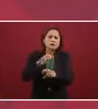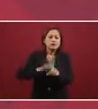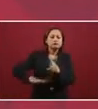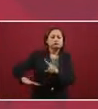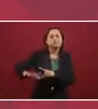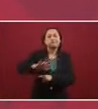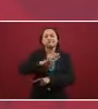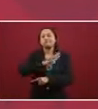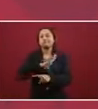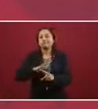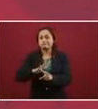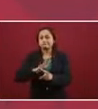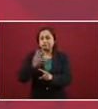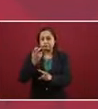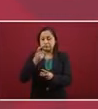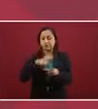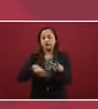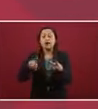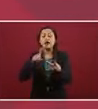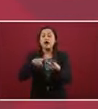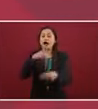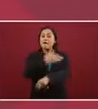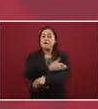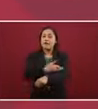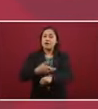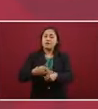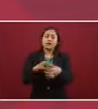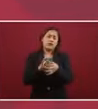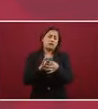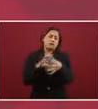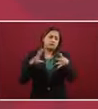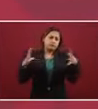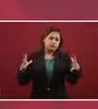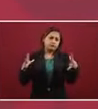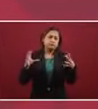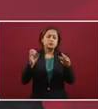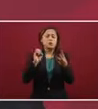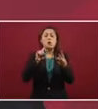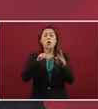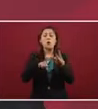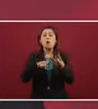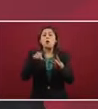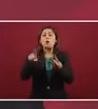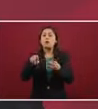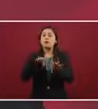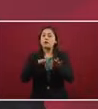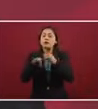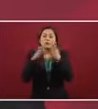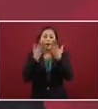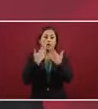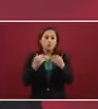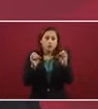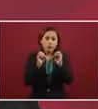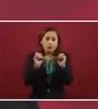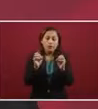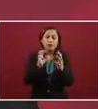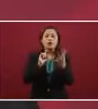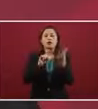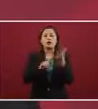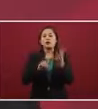por la falta de oportunidades de trabajo, por el abandono al campo, por la migración,